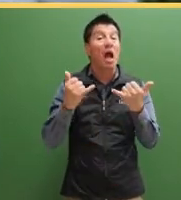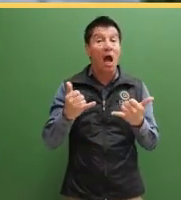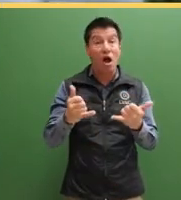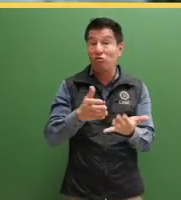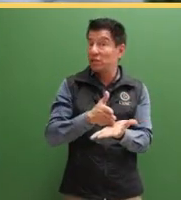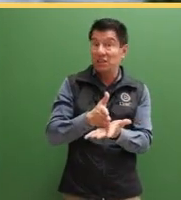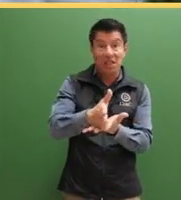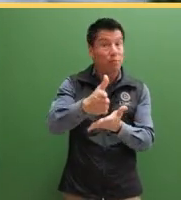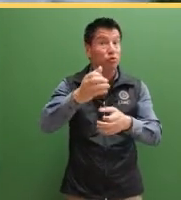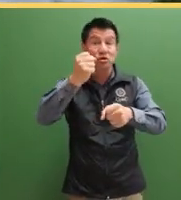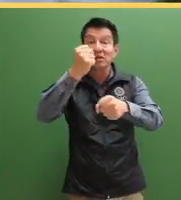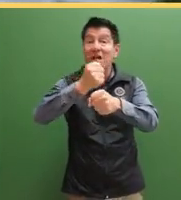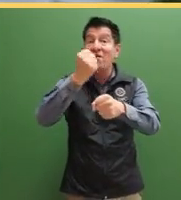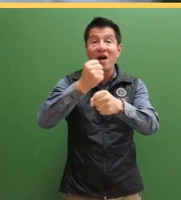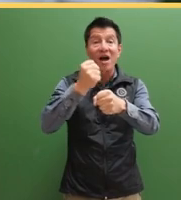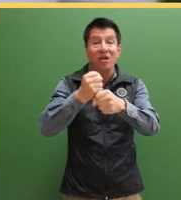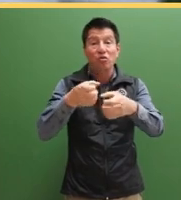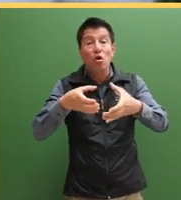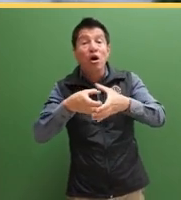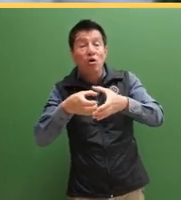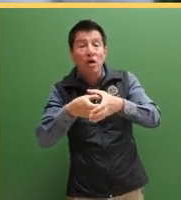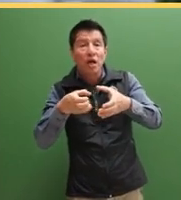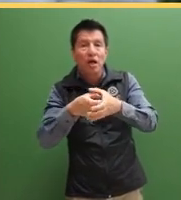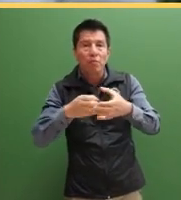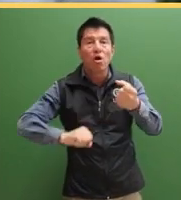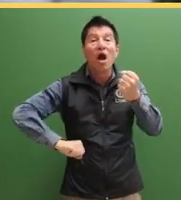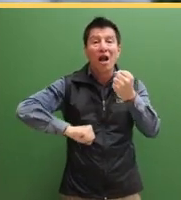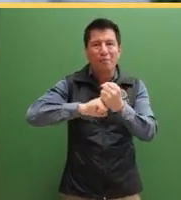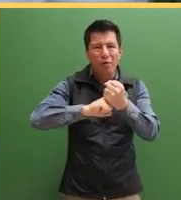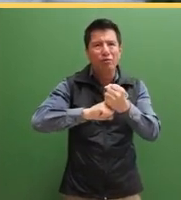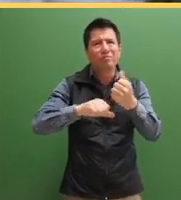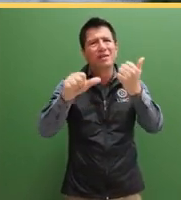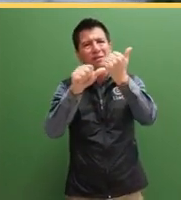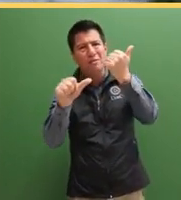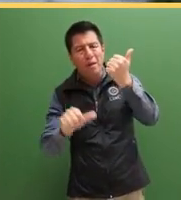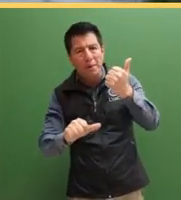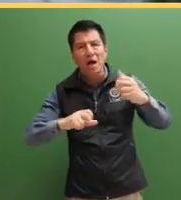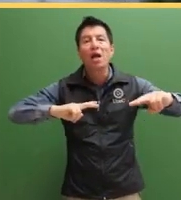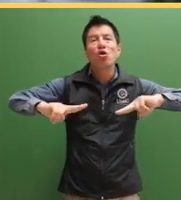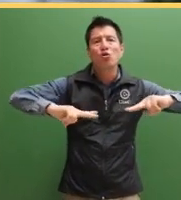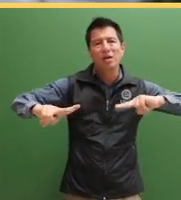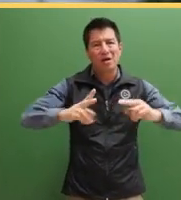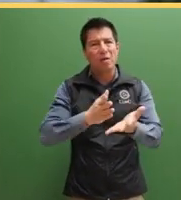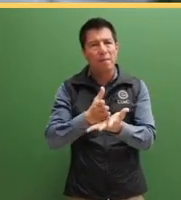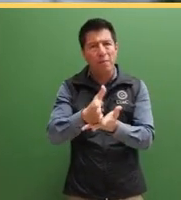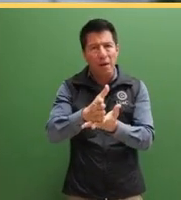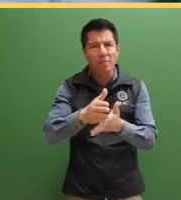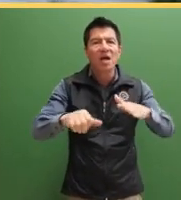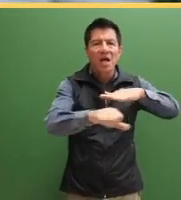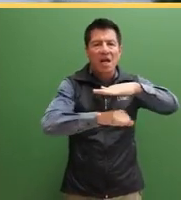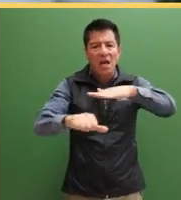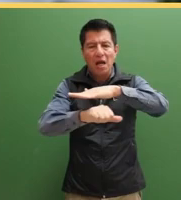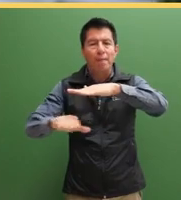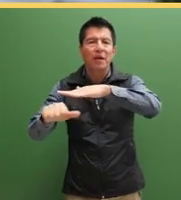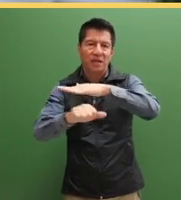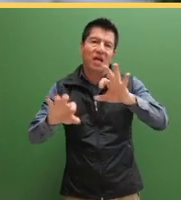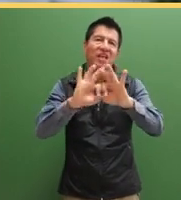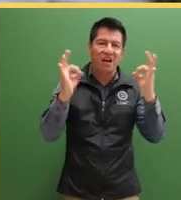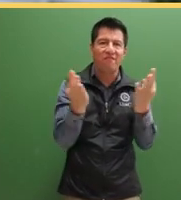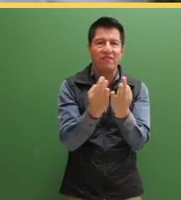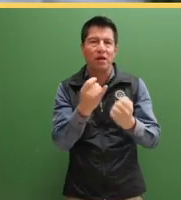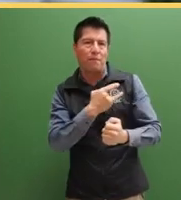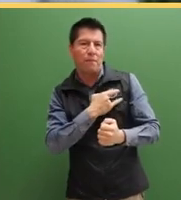continúa trabajando con todo su equipo y el apoyo de las decanaturas, las coordinaciones de programas y las dependencias de esta